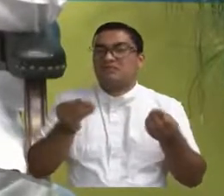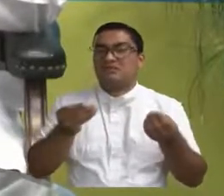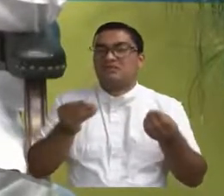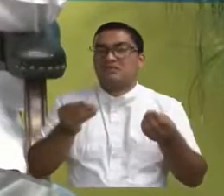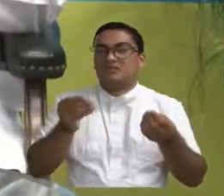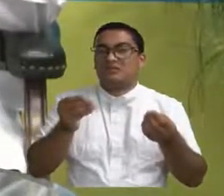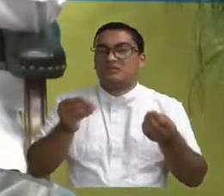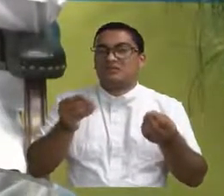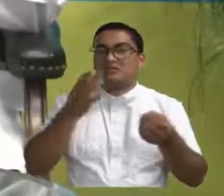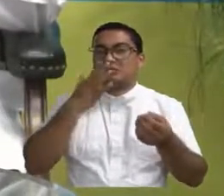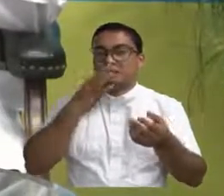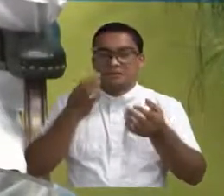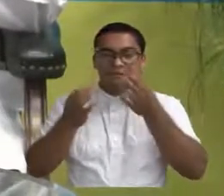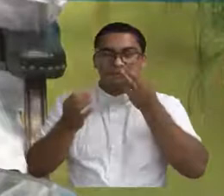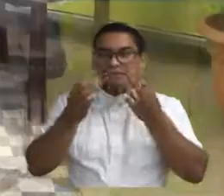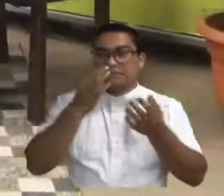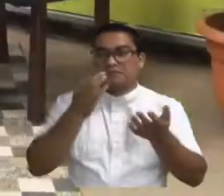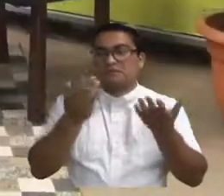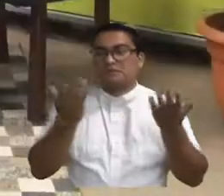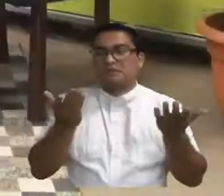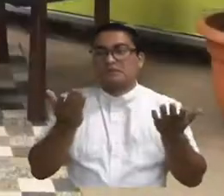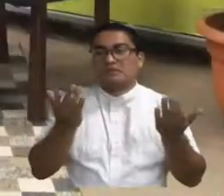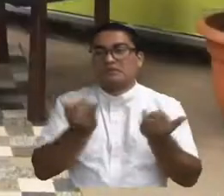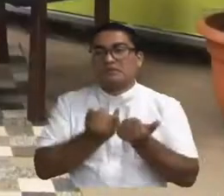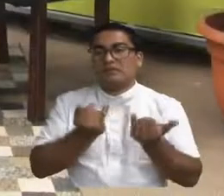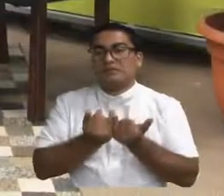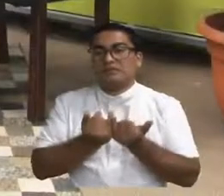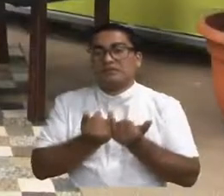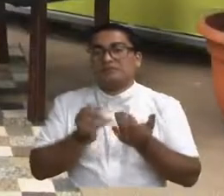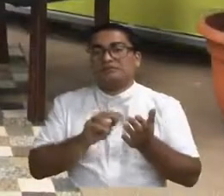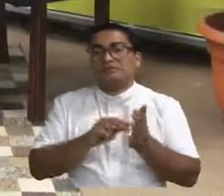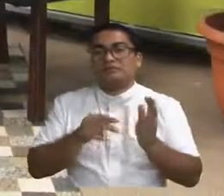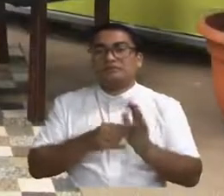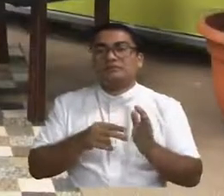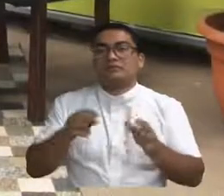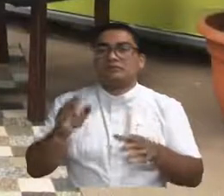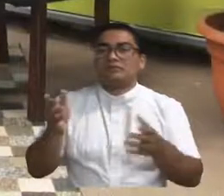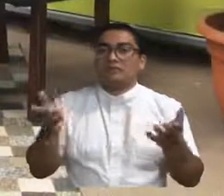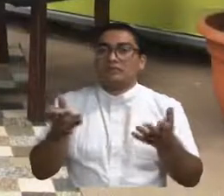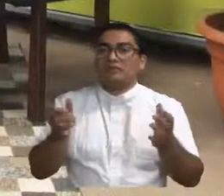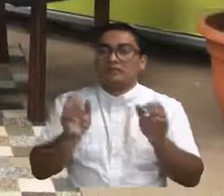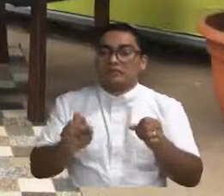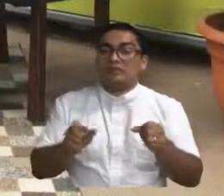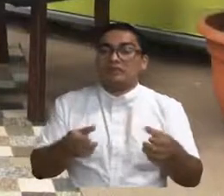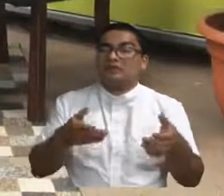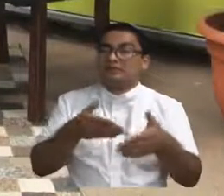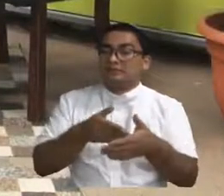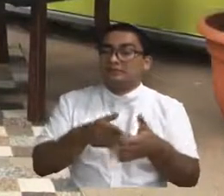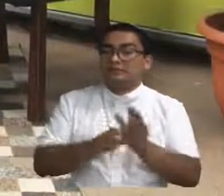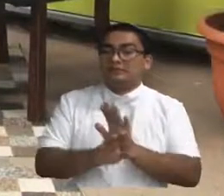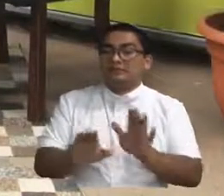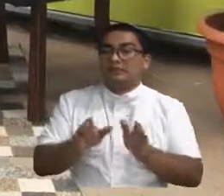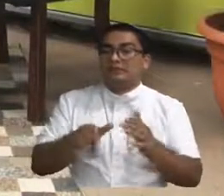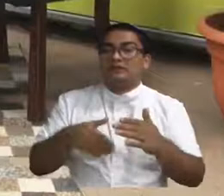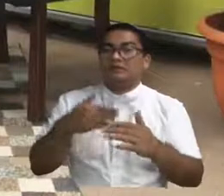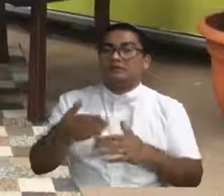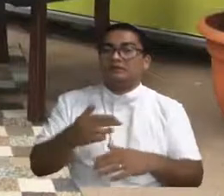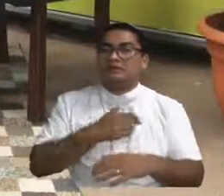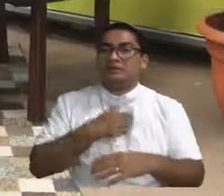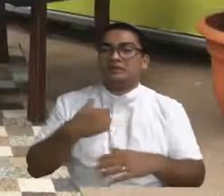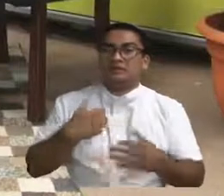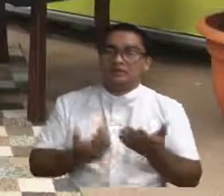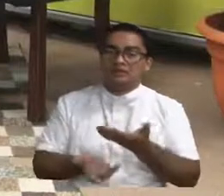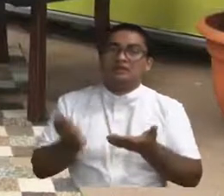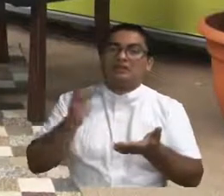Él sale por sí solo. Y sí, y la cantidad de moco nos va a ir marcando la pauta hasta dónde debemos detener. Luego ese procedimiento se repite